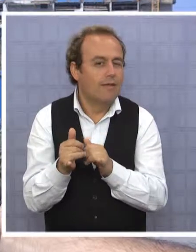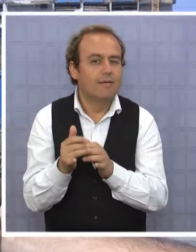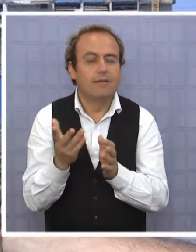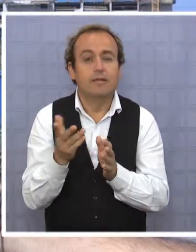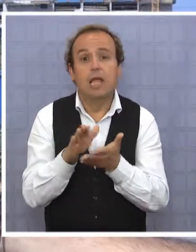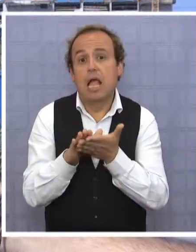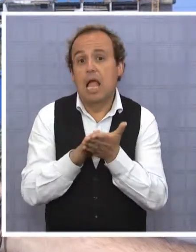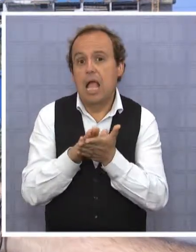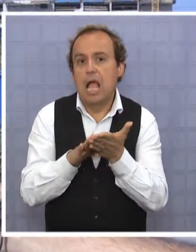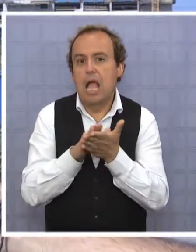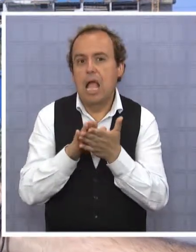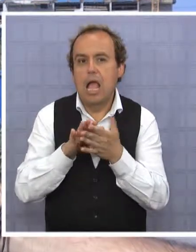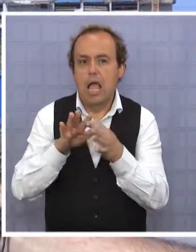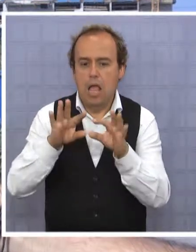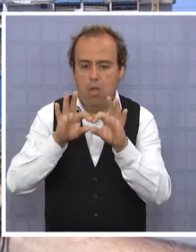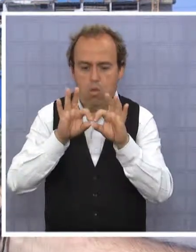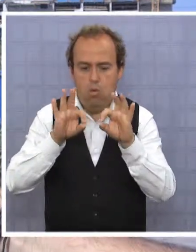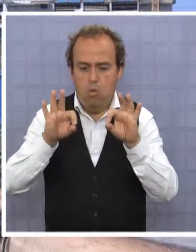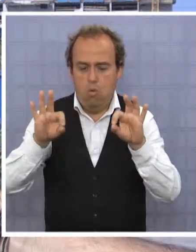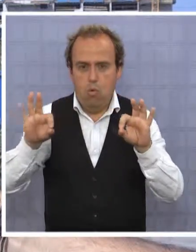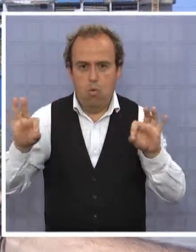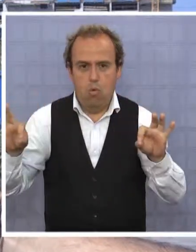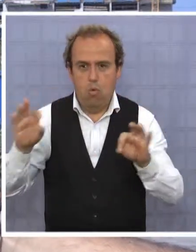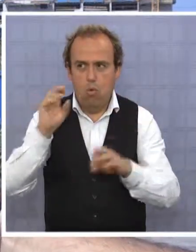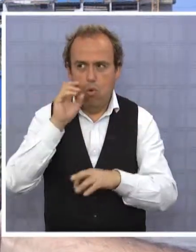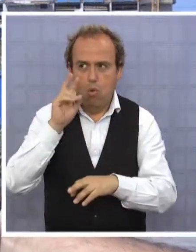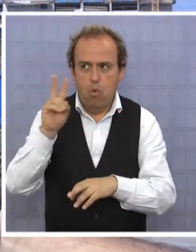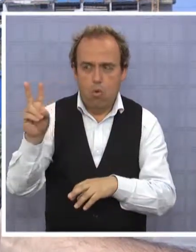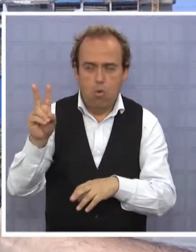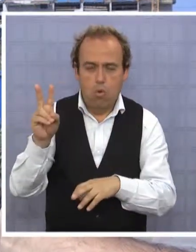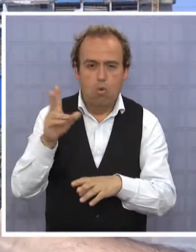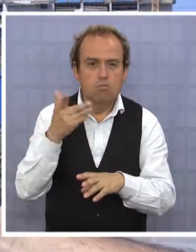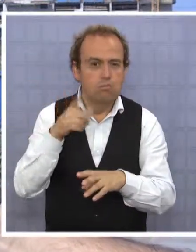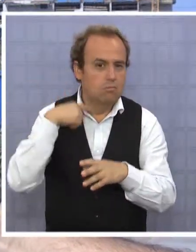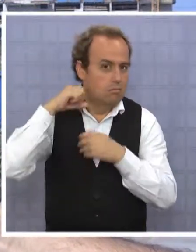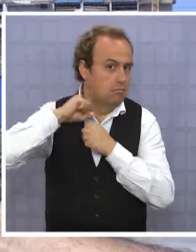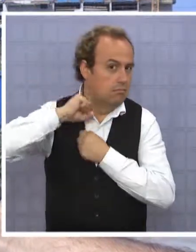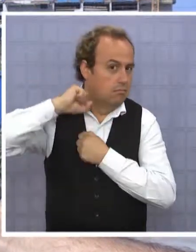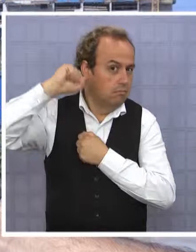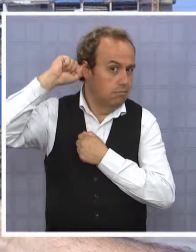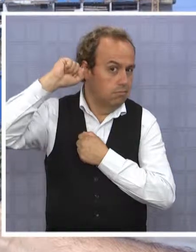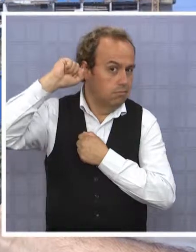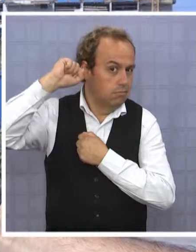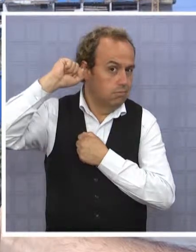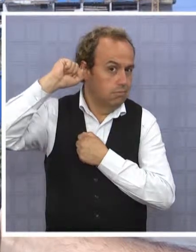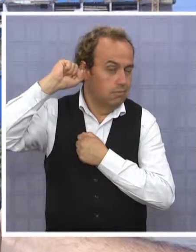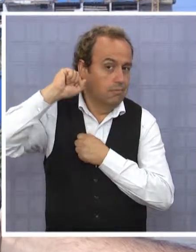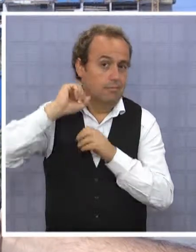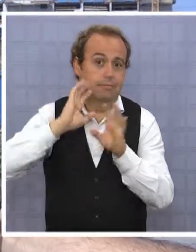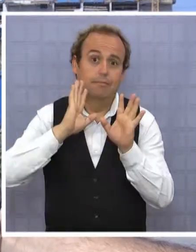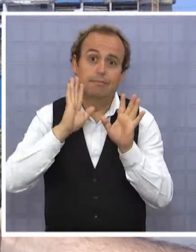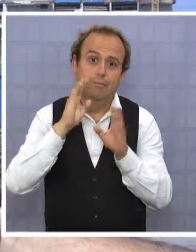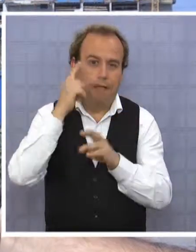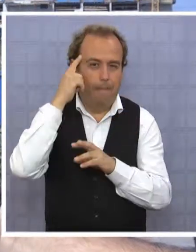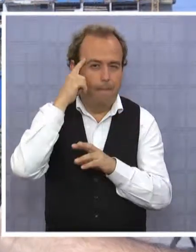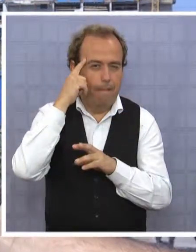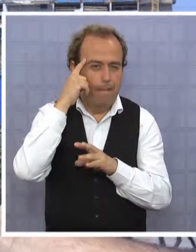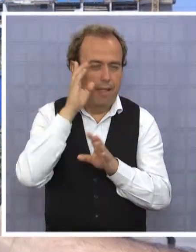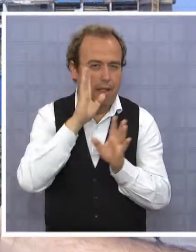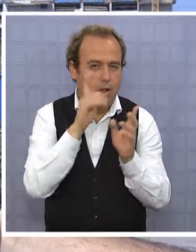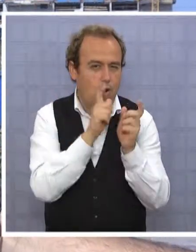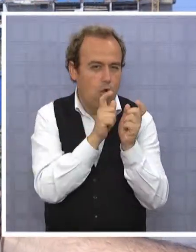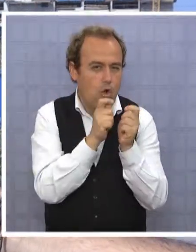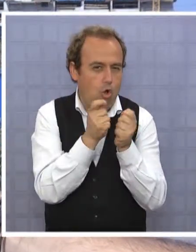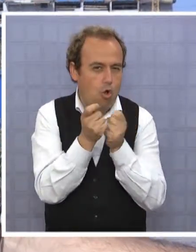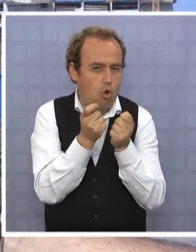el dejar una una soga en algún lugar que los demás lo vean y eso muchas veces muchas veces se interpreta como